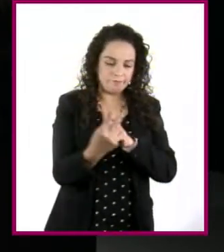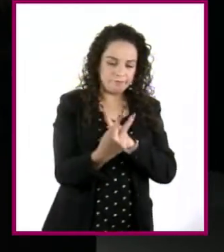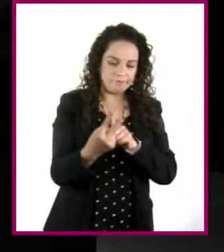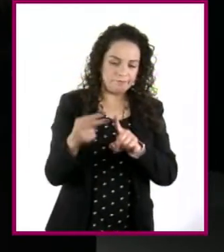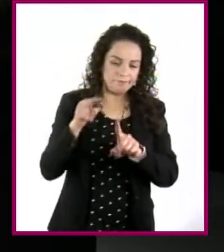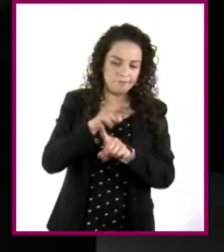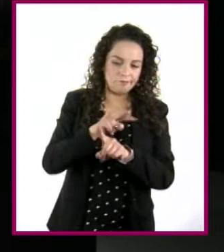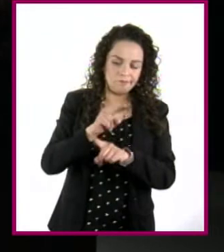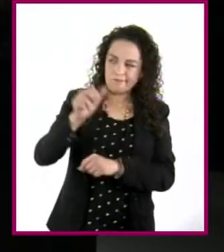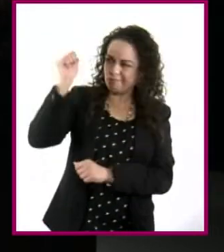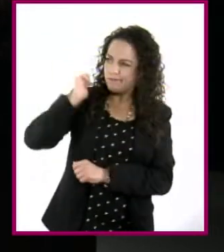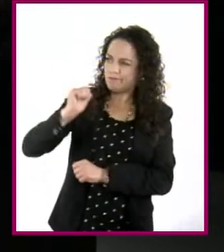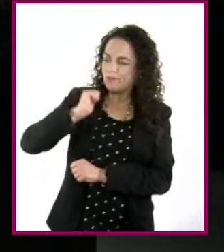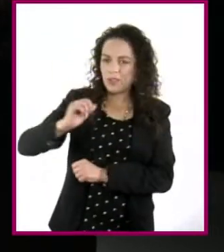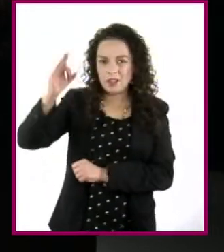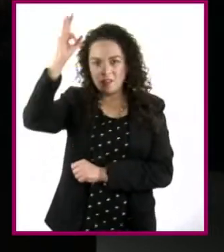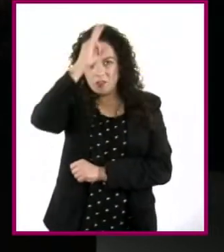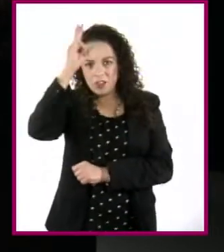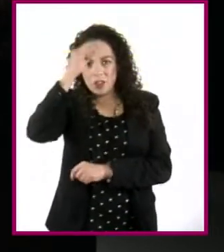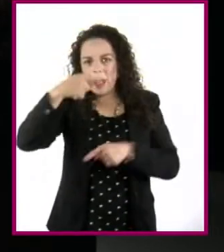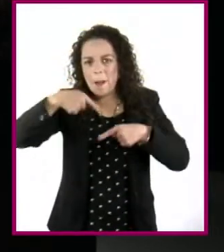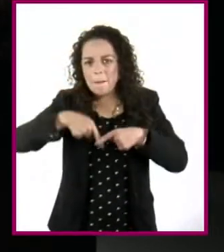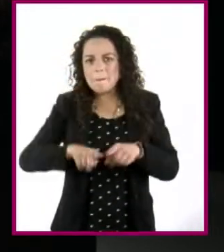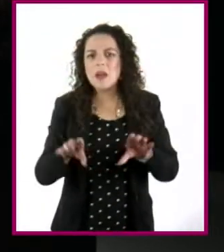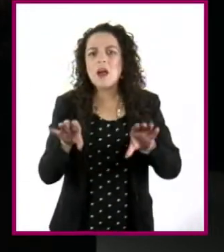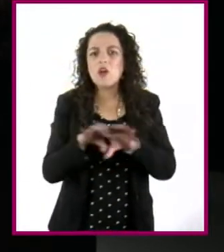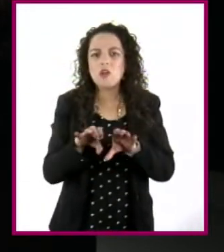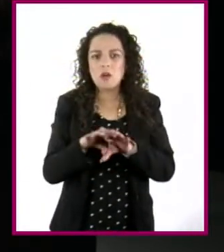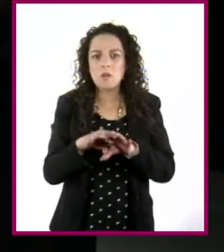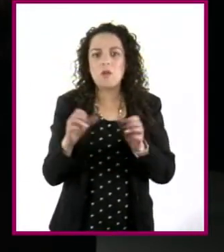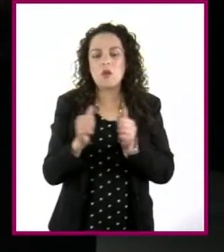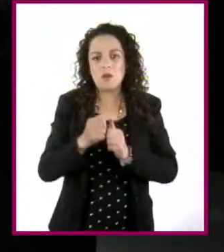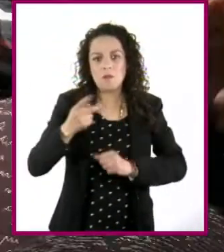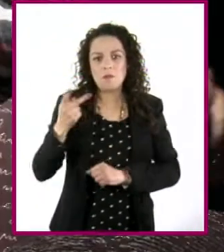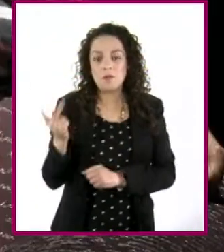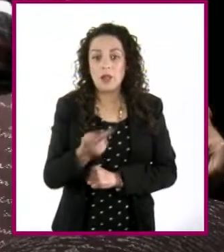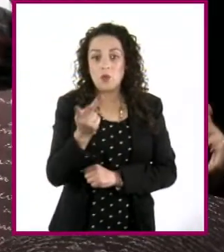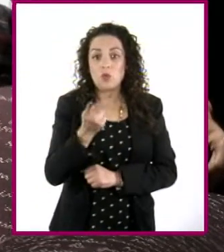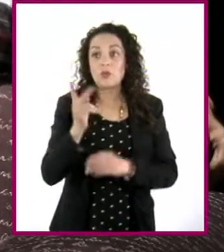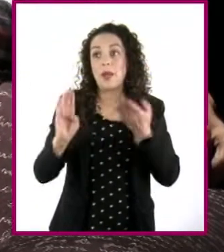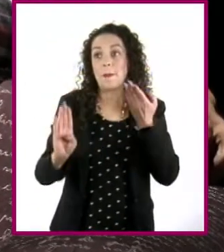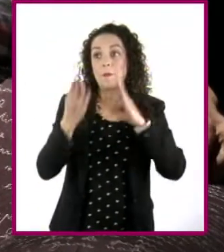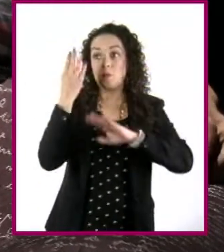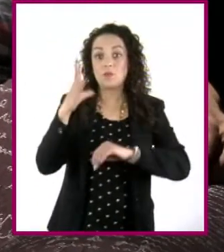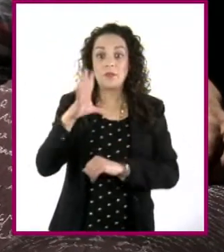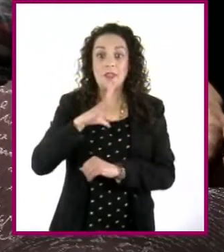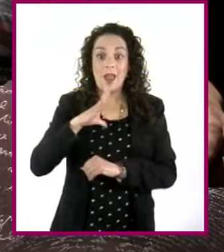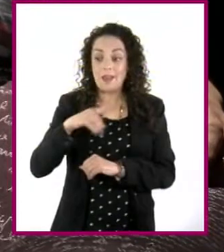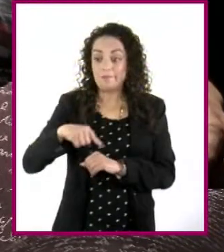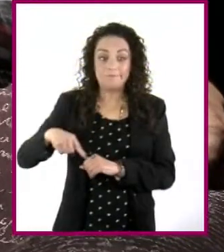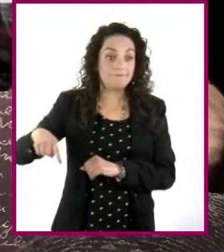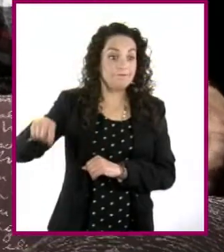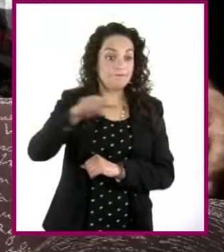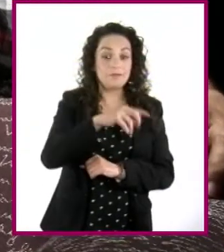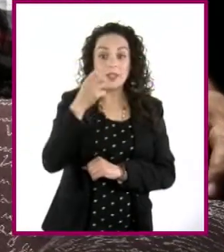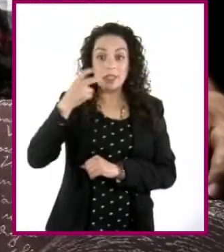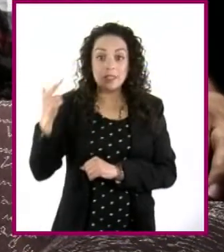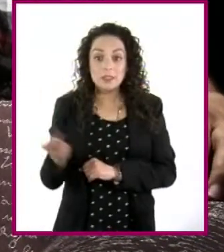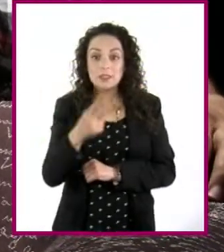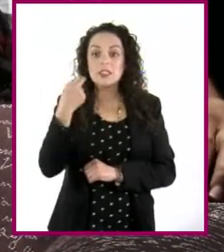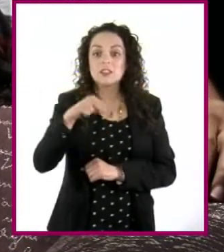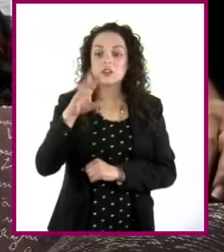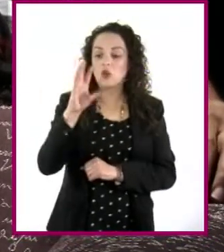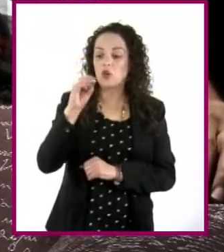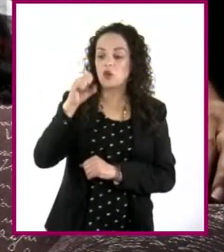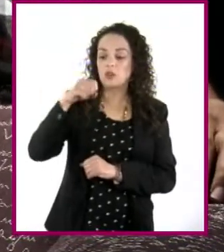de la antigüedad comenzaron a partir de preguntas sobre el mundo que nos rodea. A estas preguntas se les llama